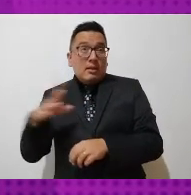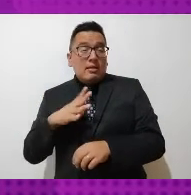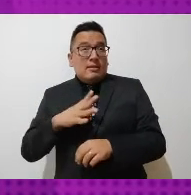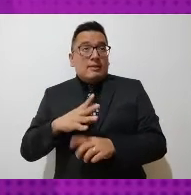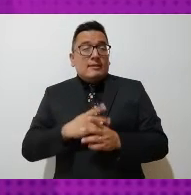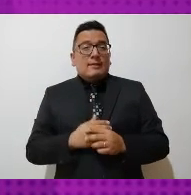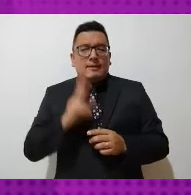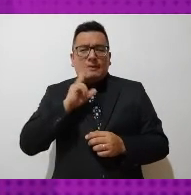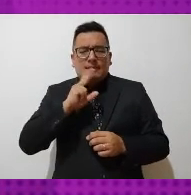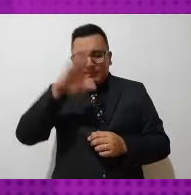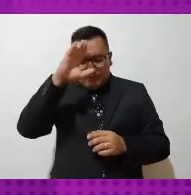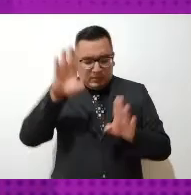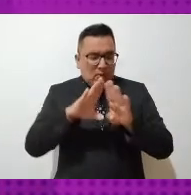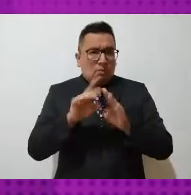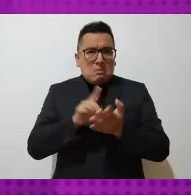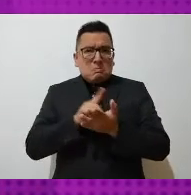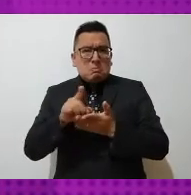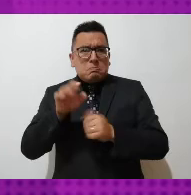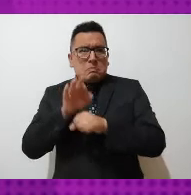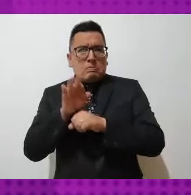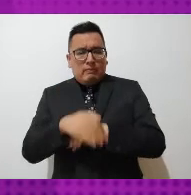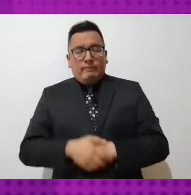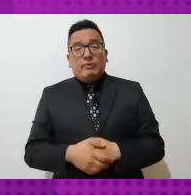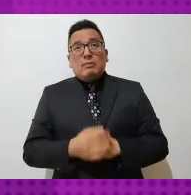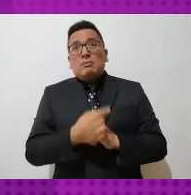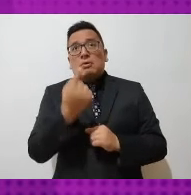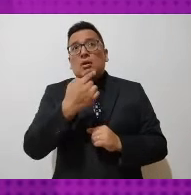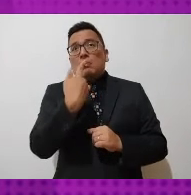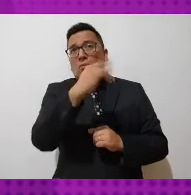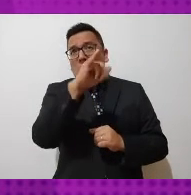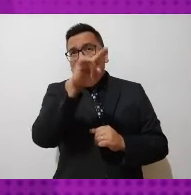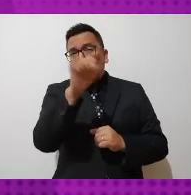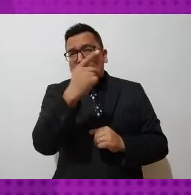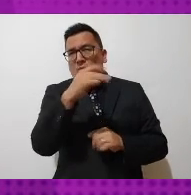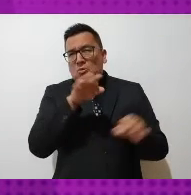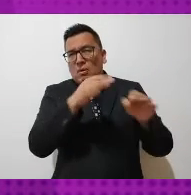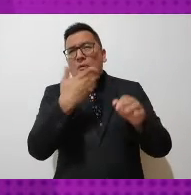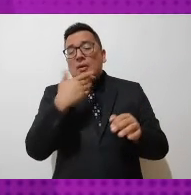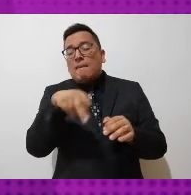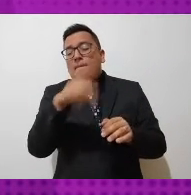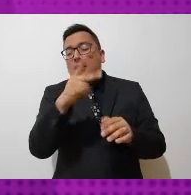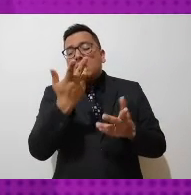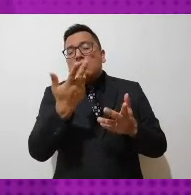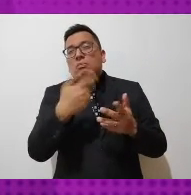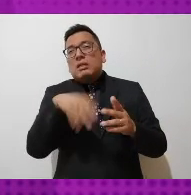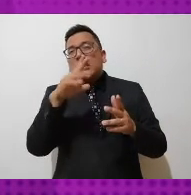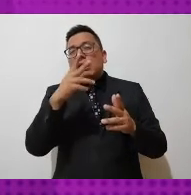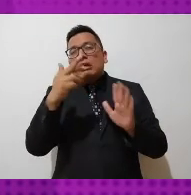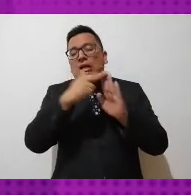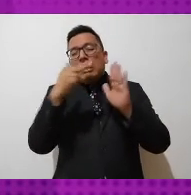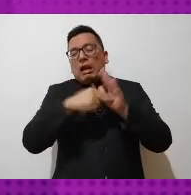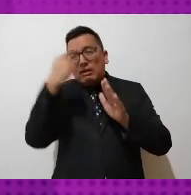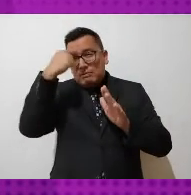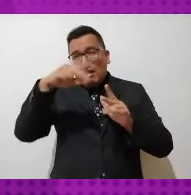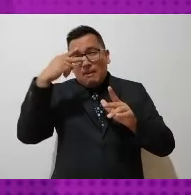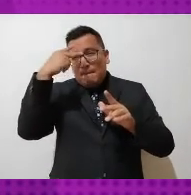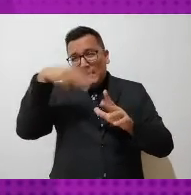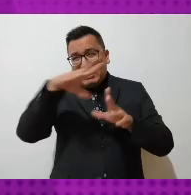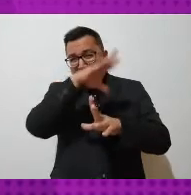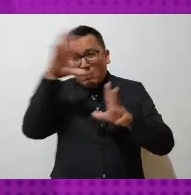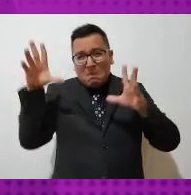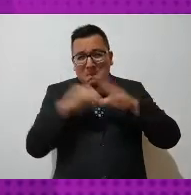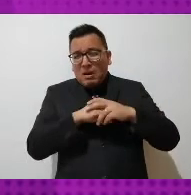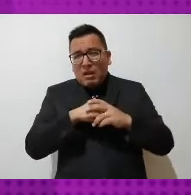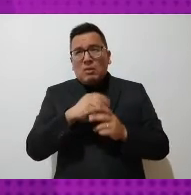esta ciudadanía. El INE hace muy bien su trabajo, pero lo hace a nivel macro, lo hace con estándares nacionales,